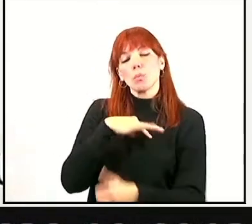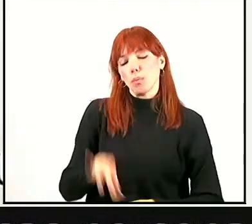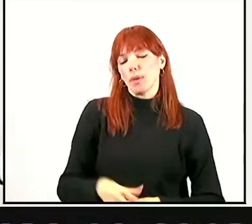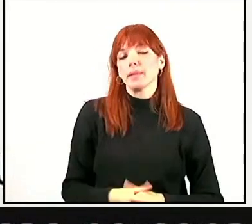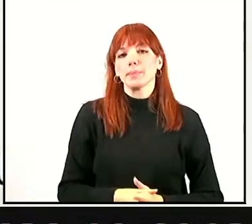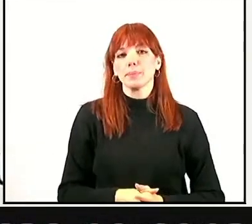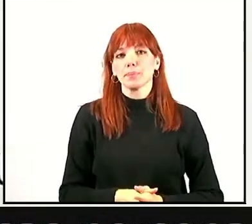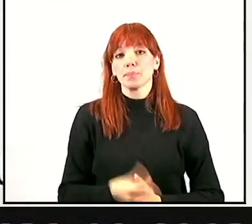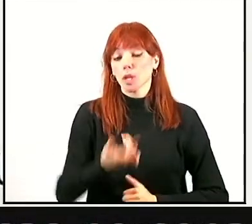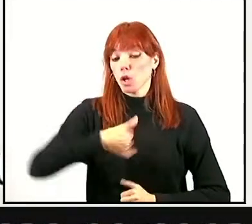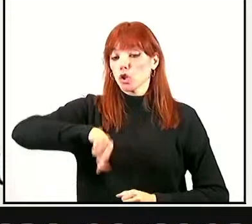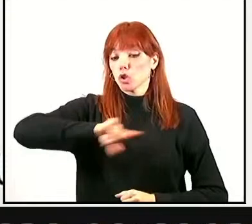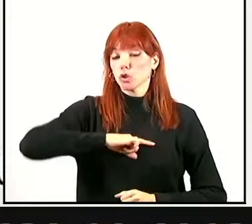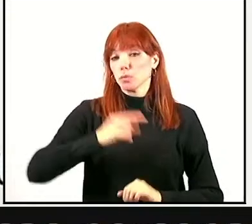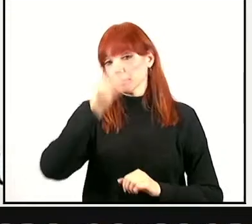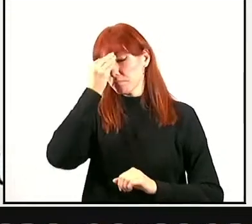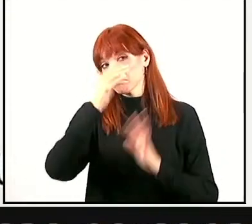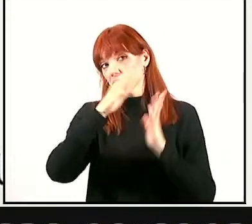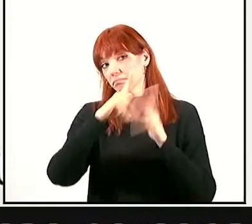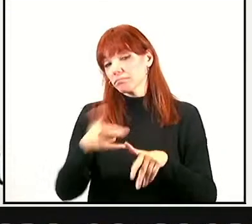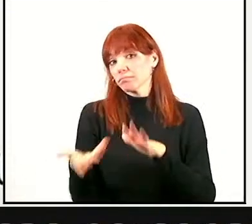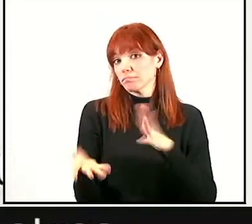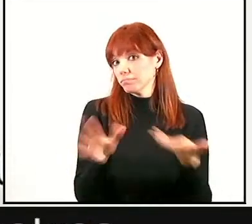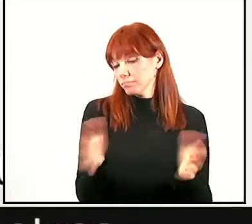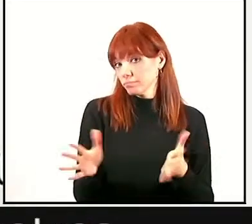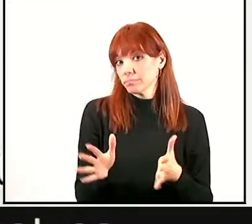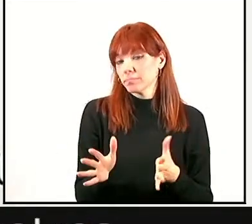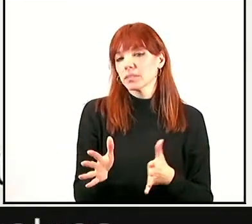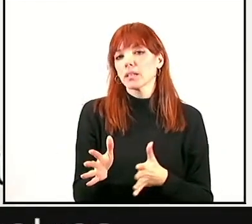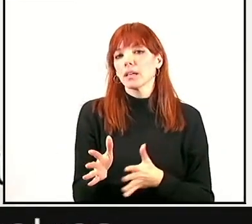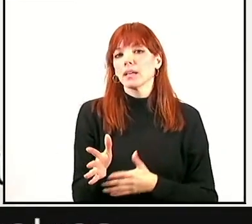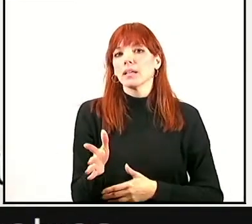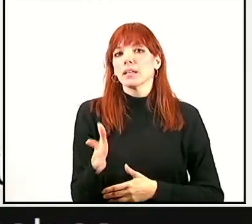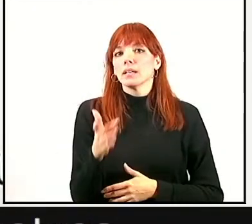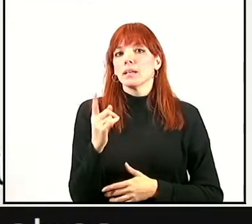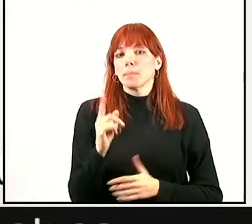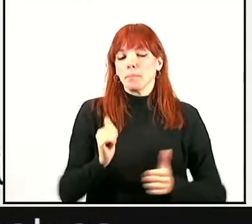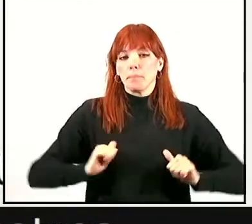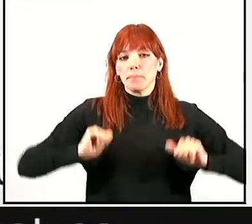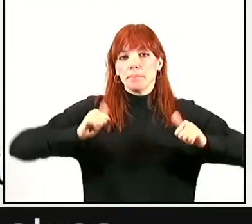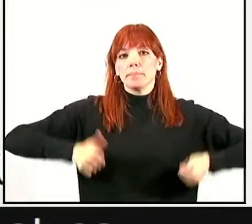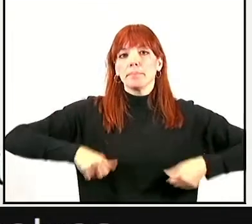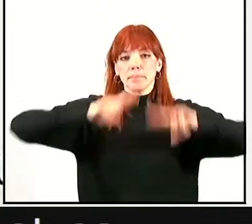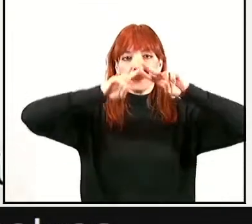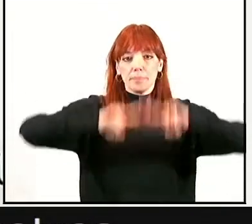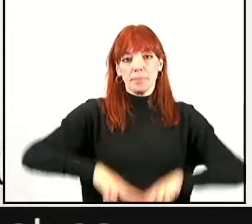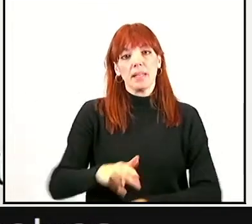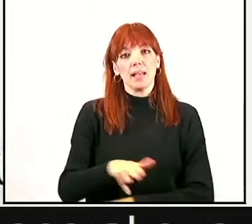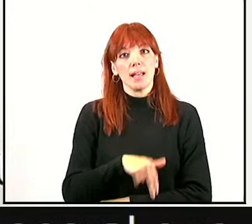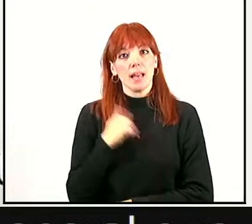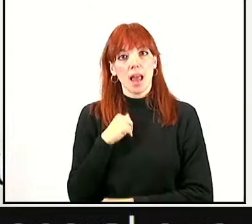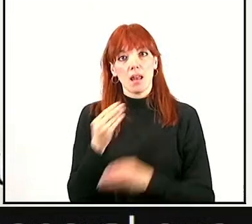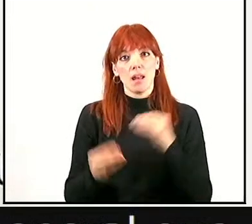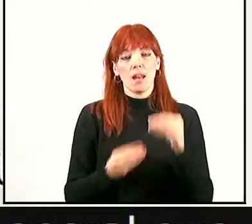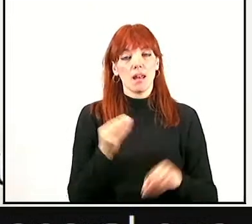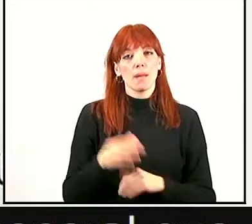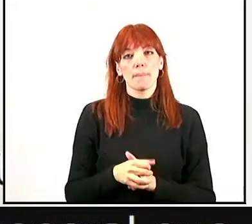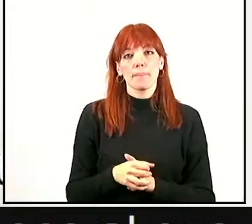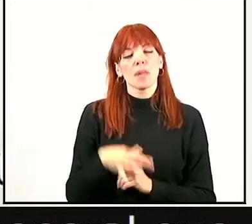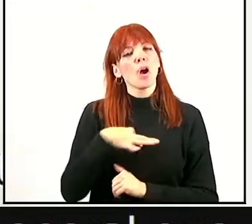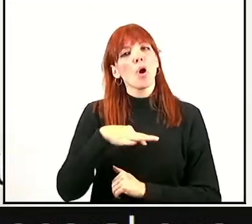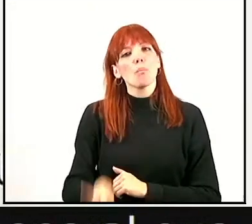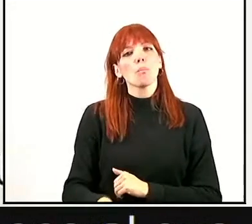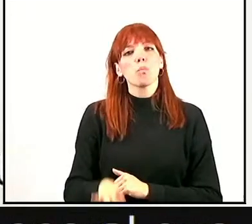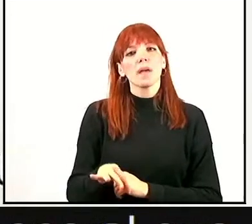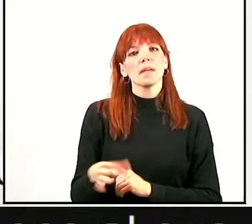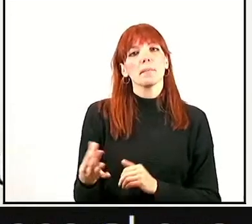créditos. Nosotros estimamos que en una primera valoración general que hemos hecho se podría poner